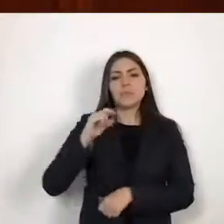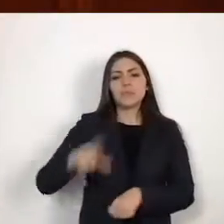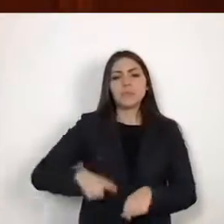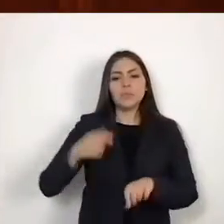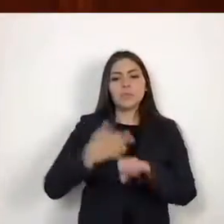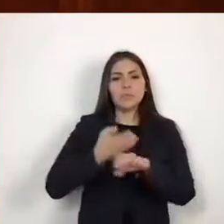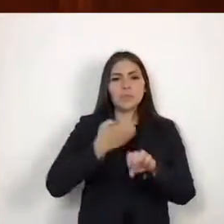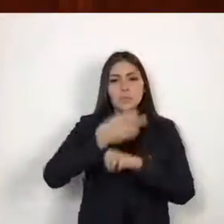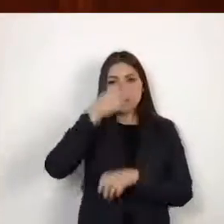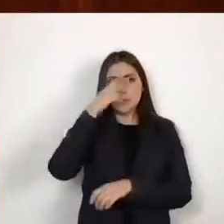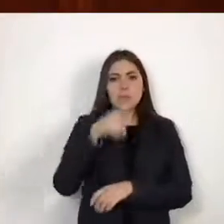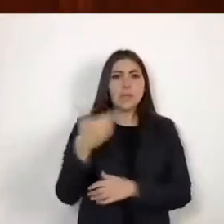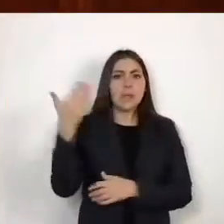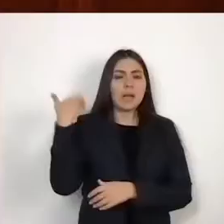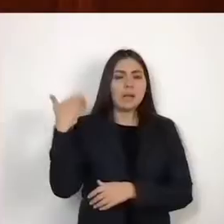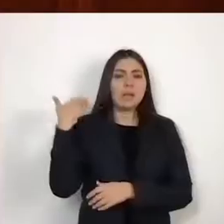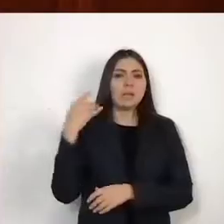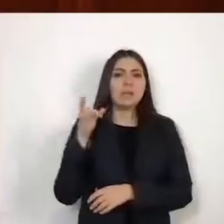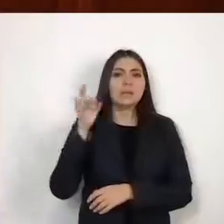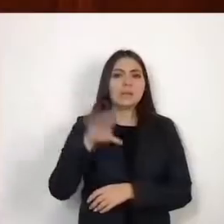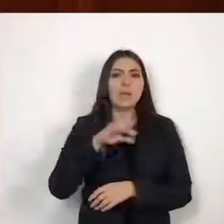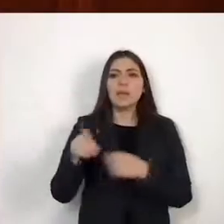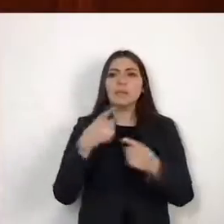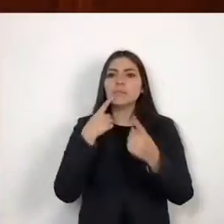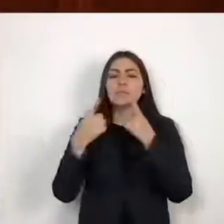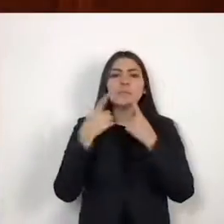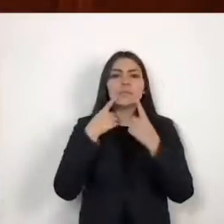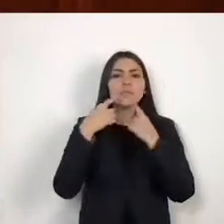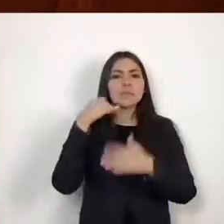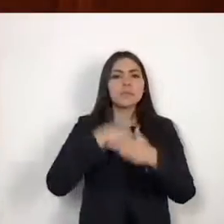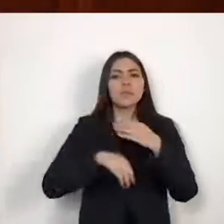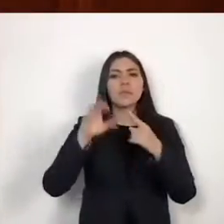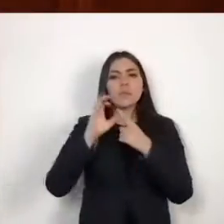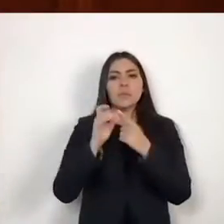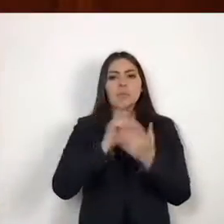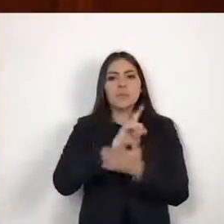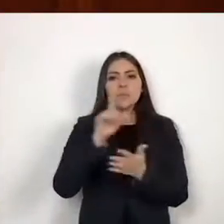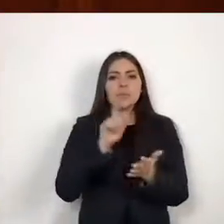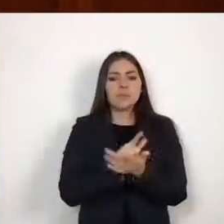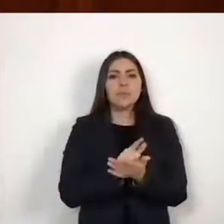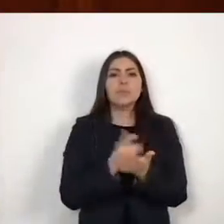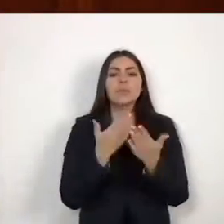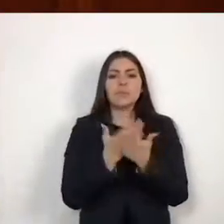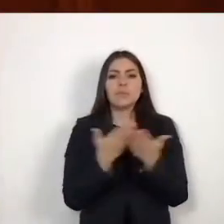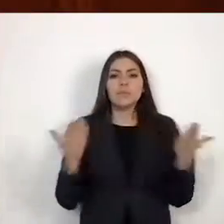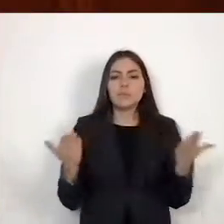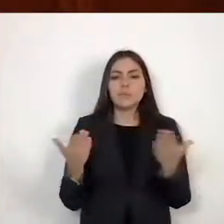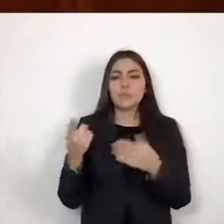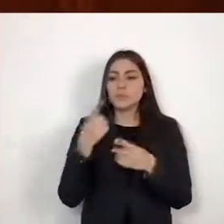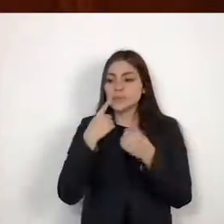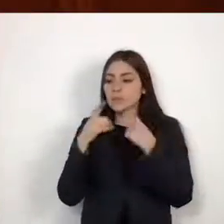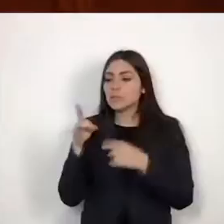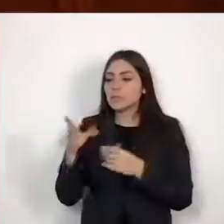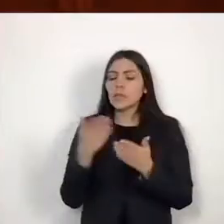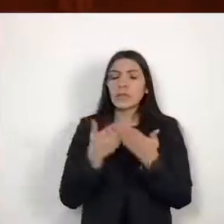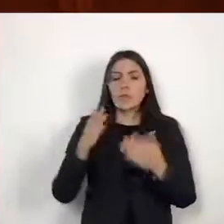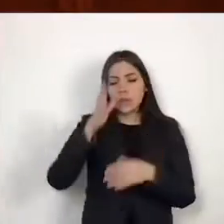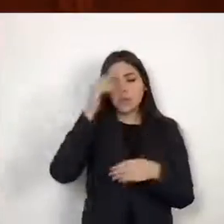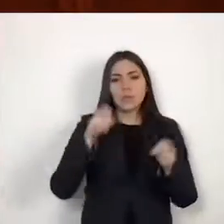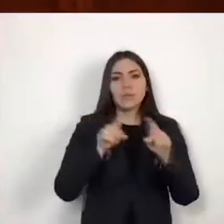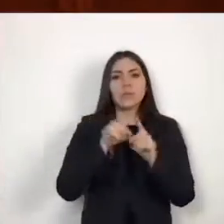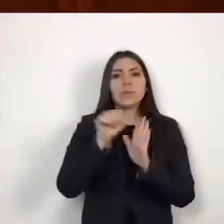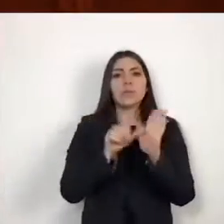discutido en las comisiones legislativas, nos permitimos, con fundamento en lo establecido en los artículos 68,